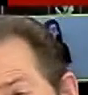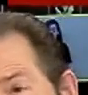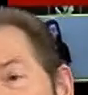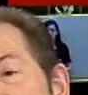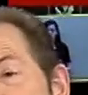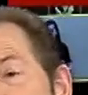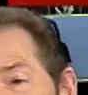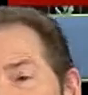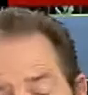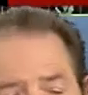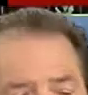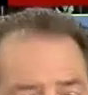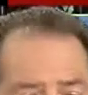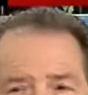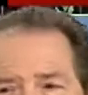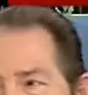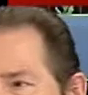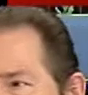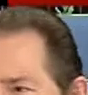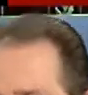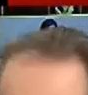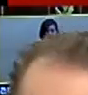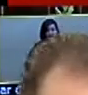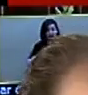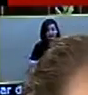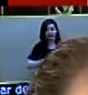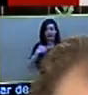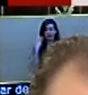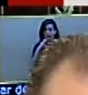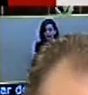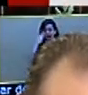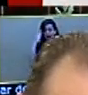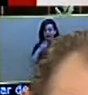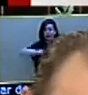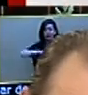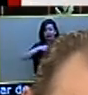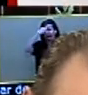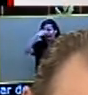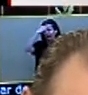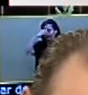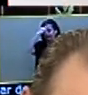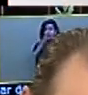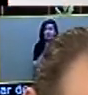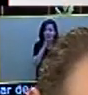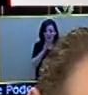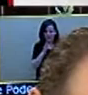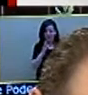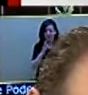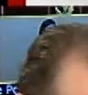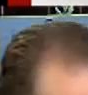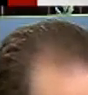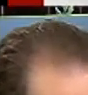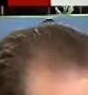porque si ese candidato tiene que estar un programa porque el centro fundamental era el tema la corrupción y porque